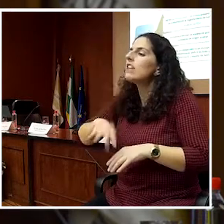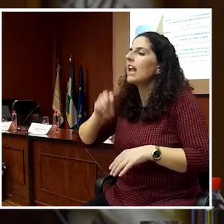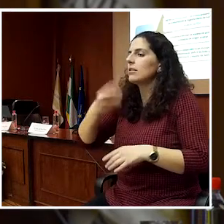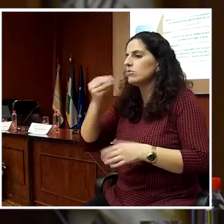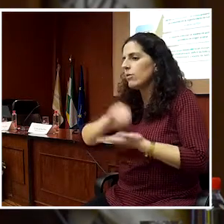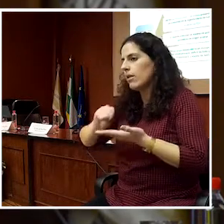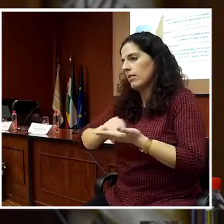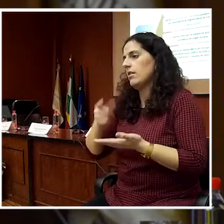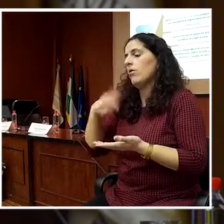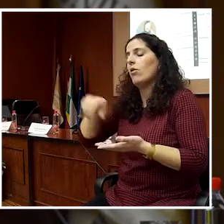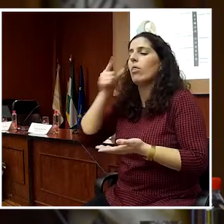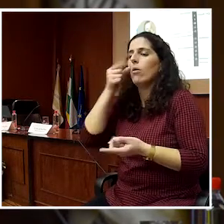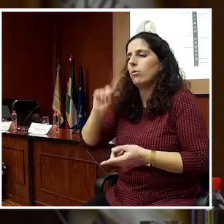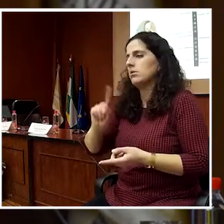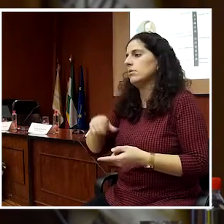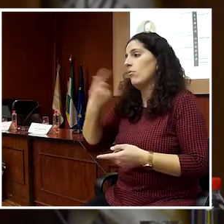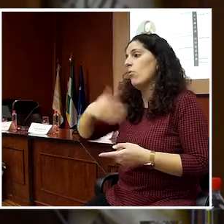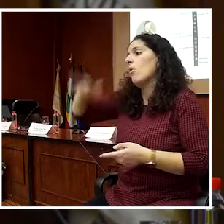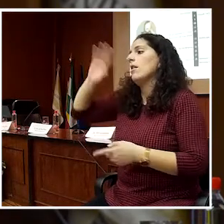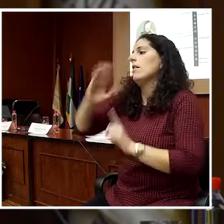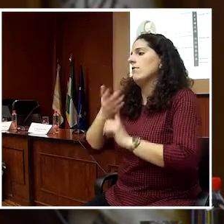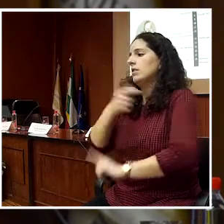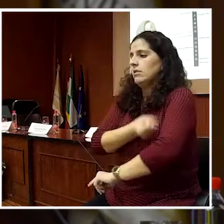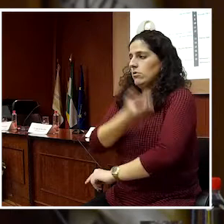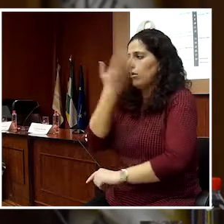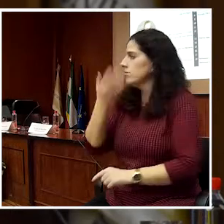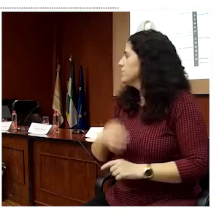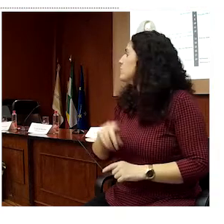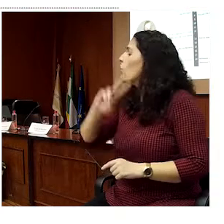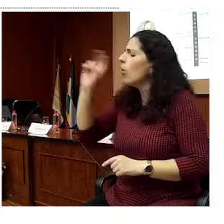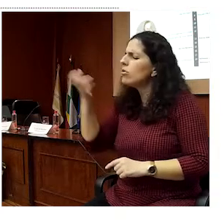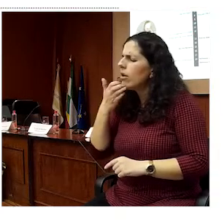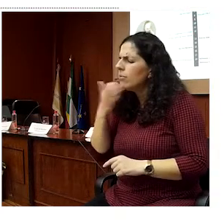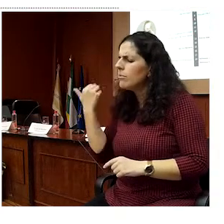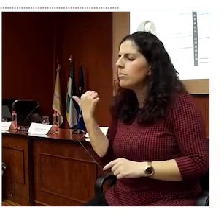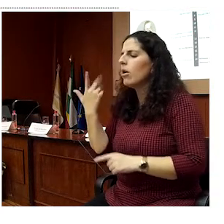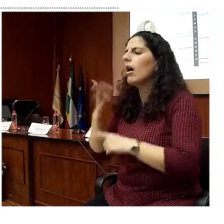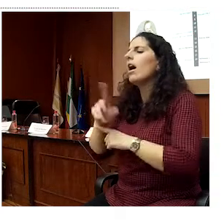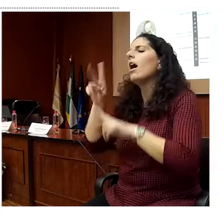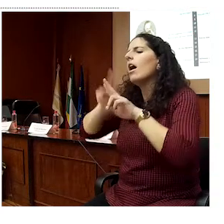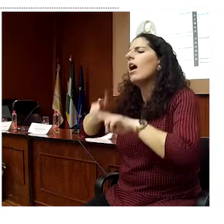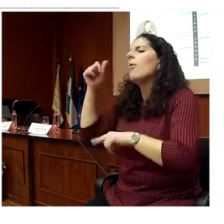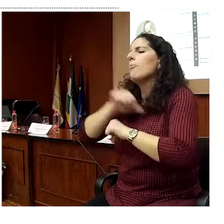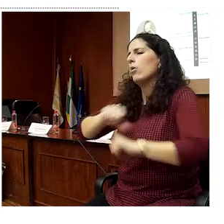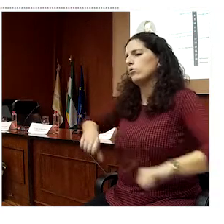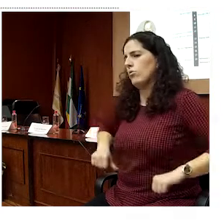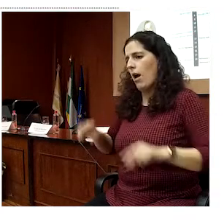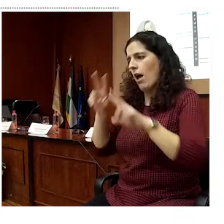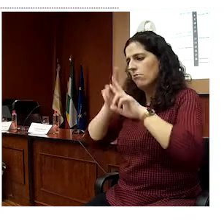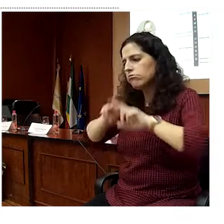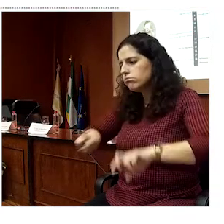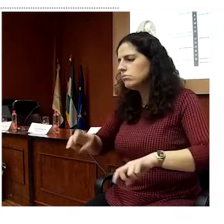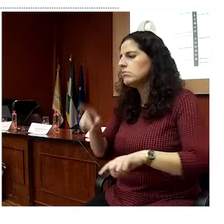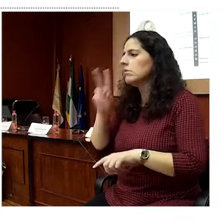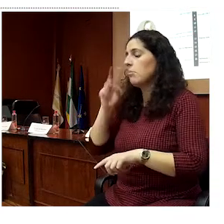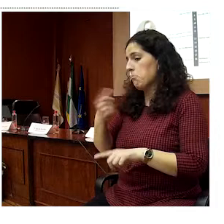a veces un consumo excesivo de sal. Este es otro ejemplo de un estudio realizado en Portugal, muy parecido